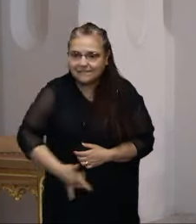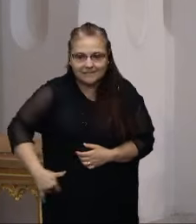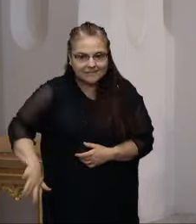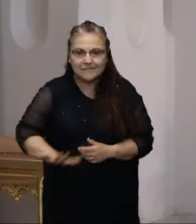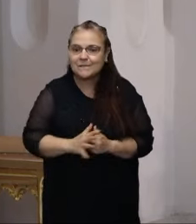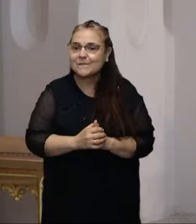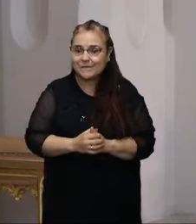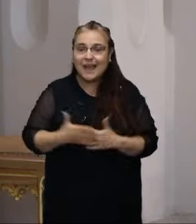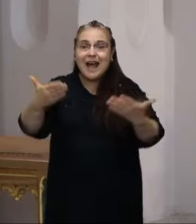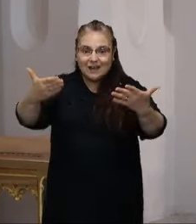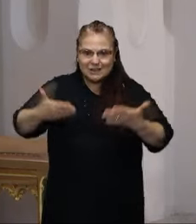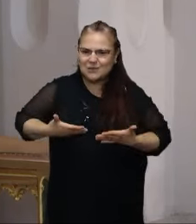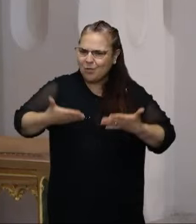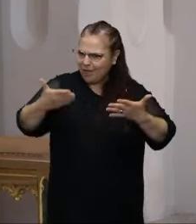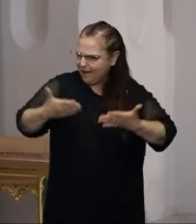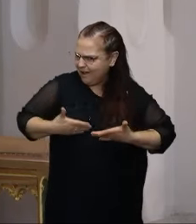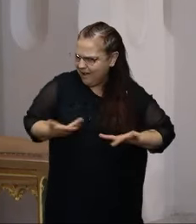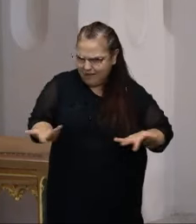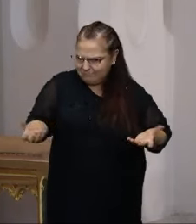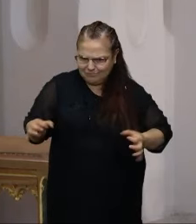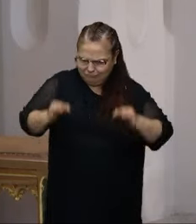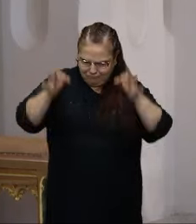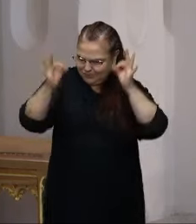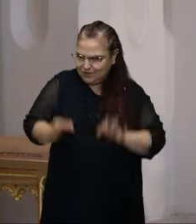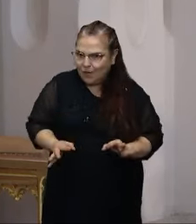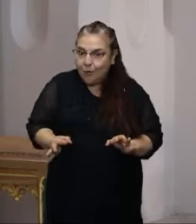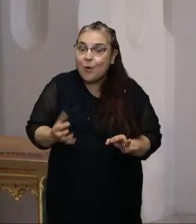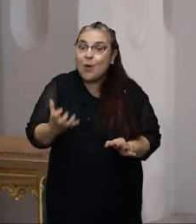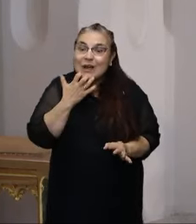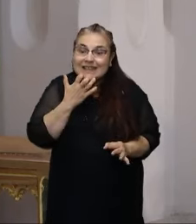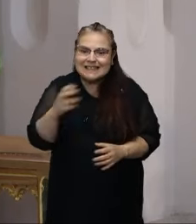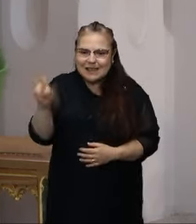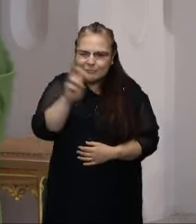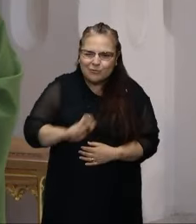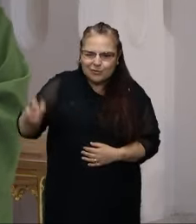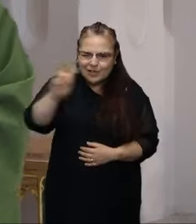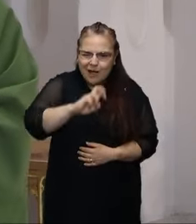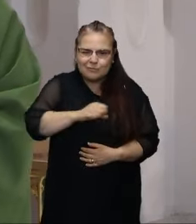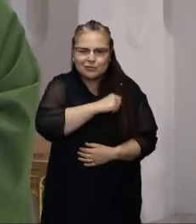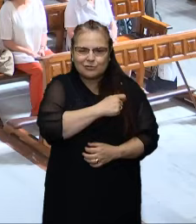misericordioso, nos ayudará sin duda ninguna si lo buscamos de todo corazón.